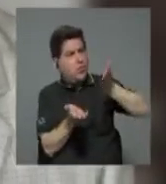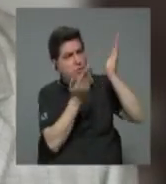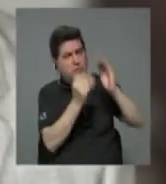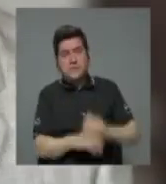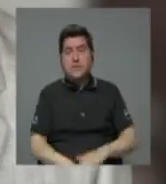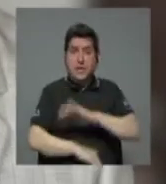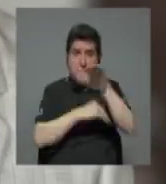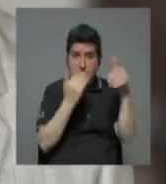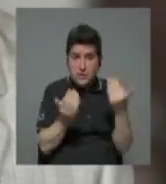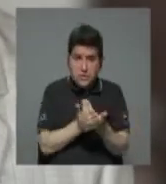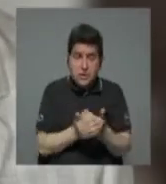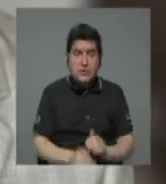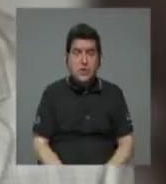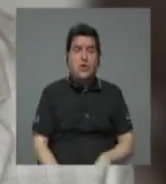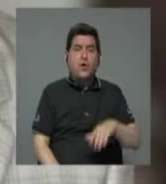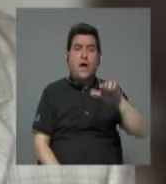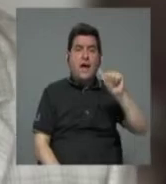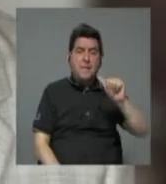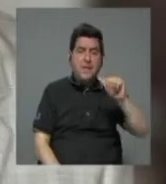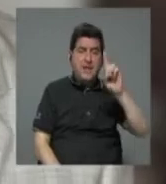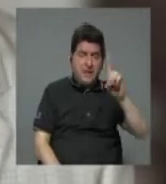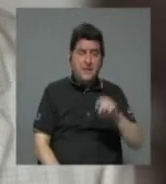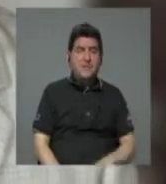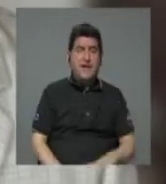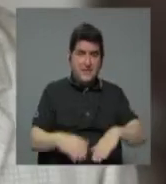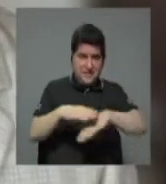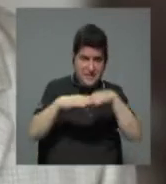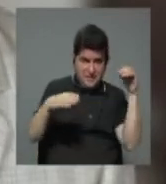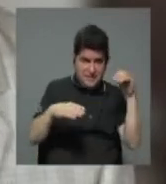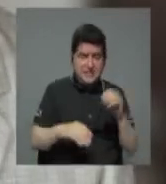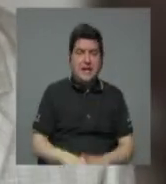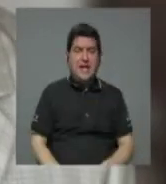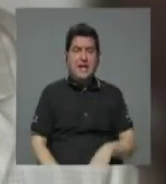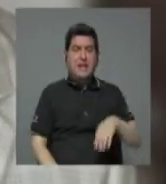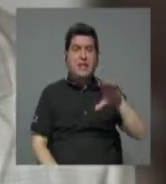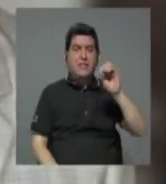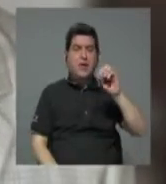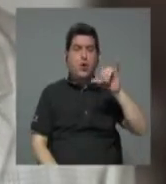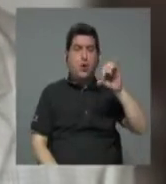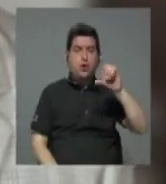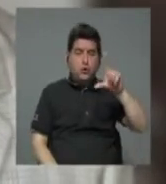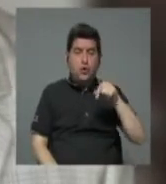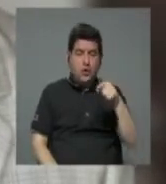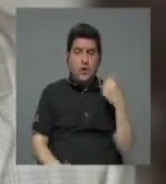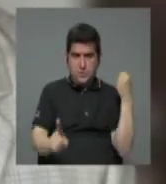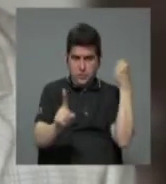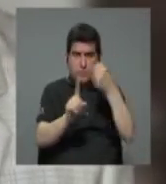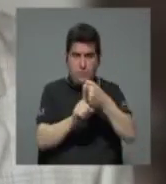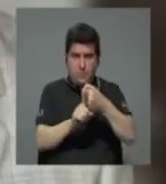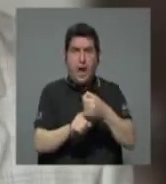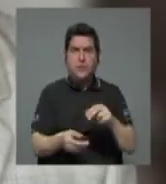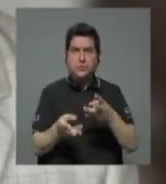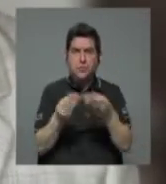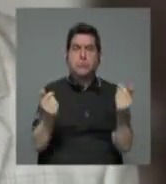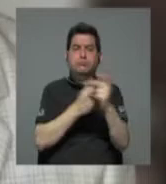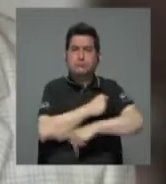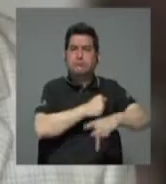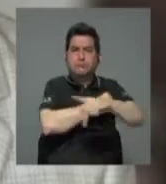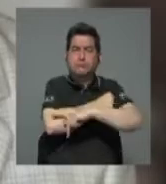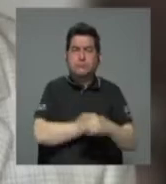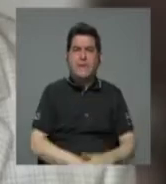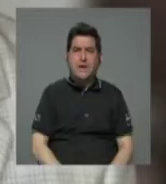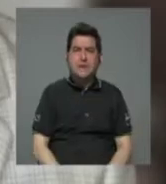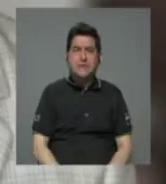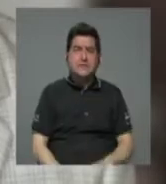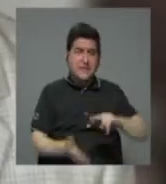de todo lo que es Medical Devices sale de Coyol. Y eso impacta desde el punto de vista de país. Zona Franca